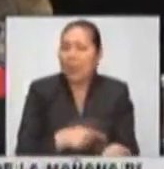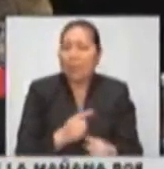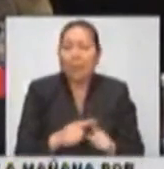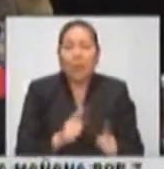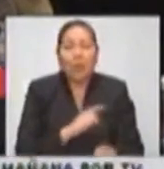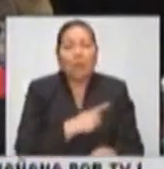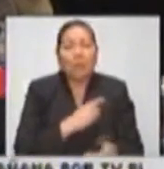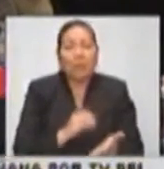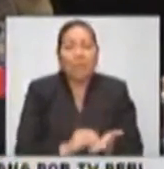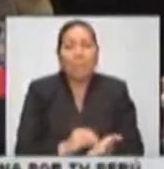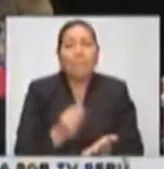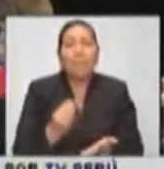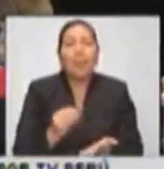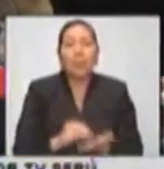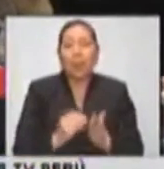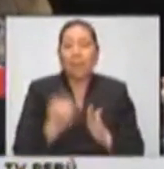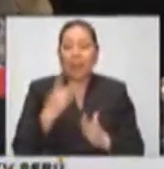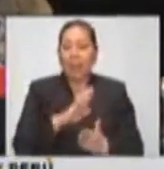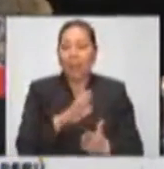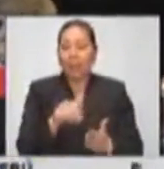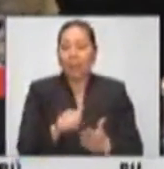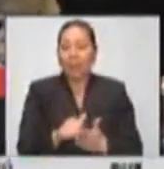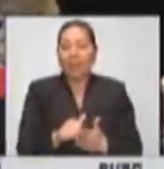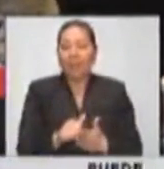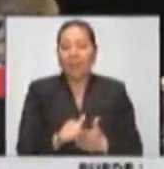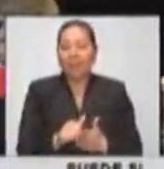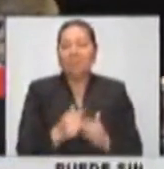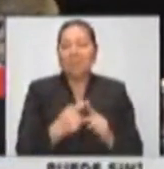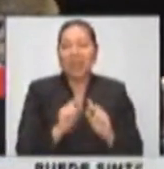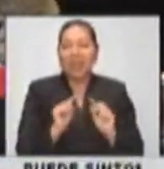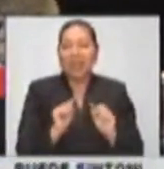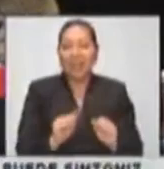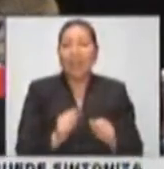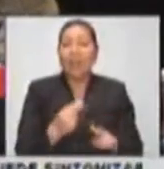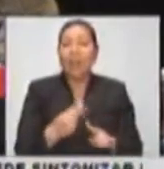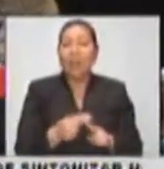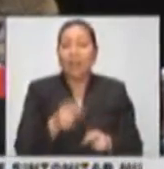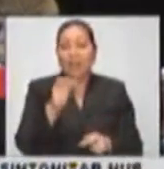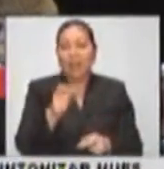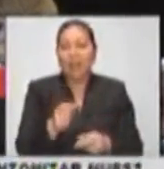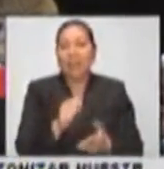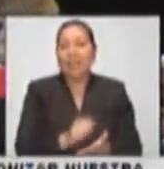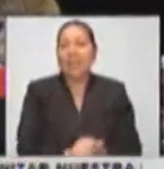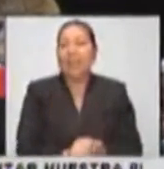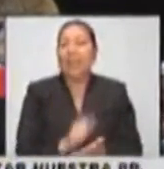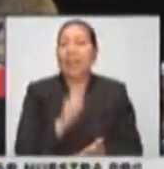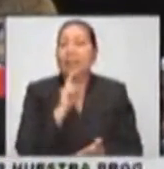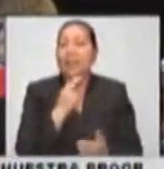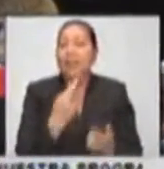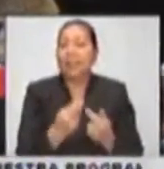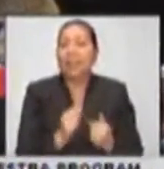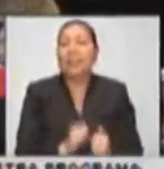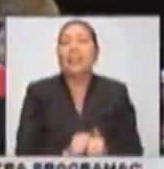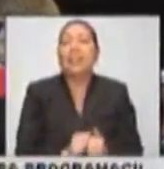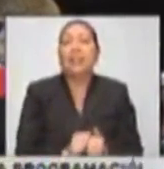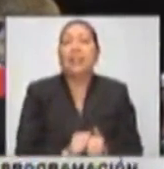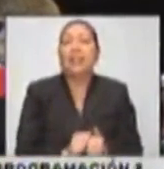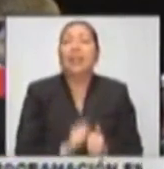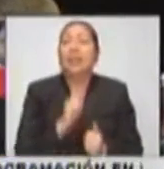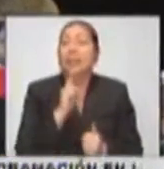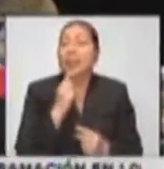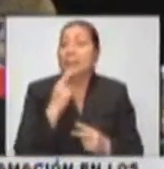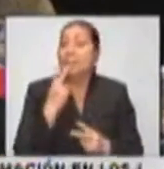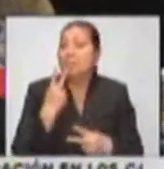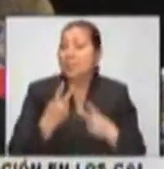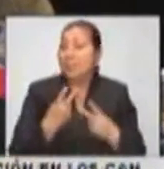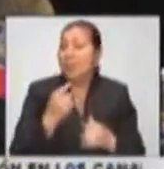un esfuerzo mayor para todos, ¿no? No voy a pasar por esto, pero digo, ahí están los nombres de las personas, están las relaciones, está esta visita